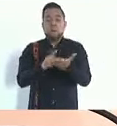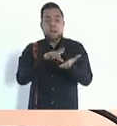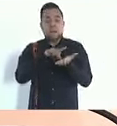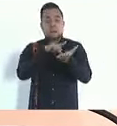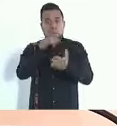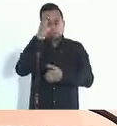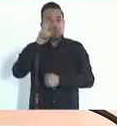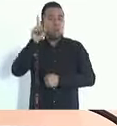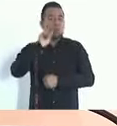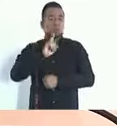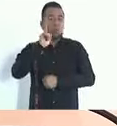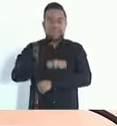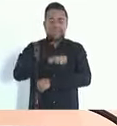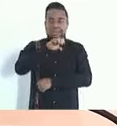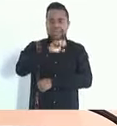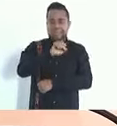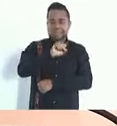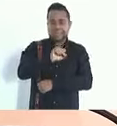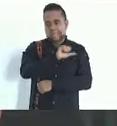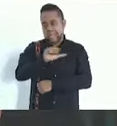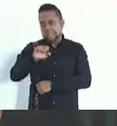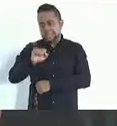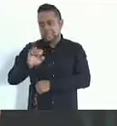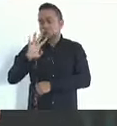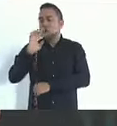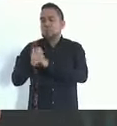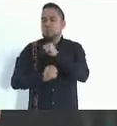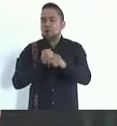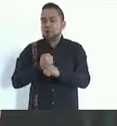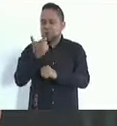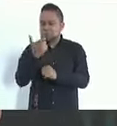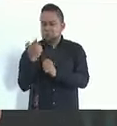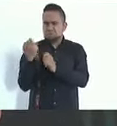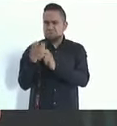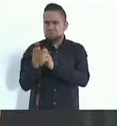las mujeres de 60 a 64 años de edad.